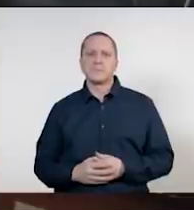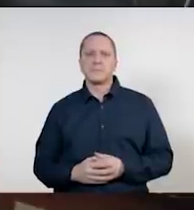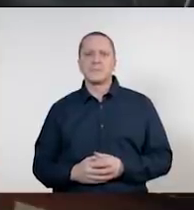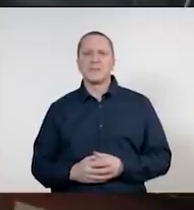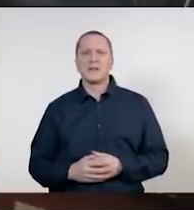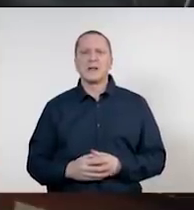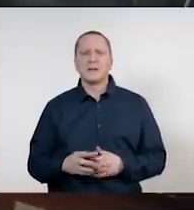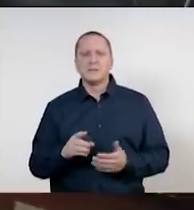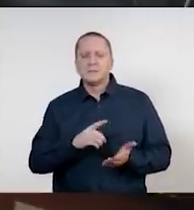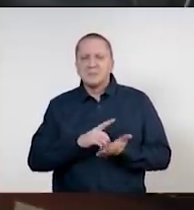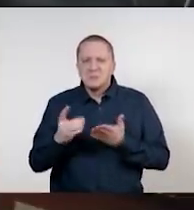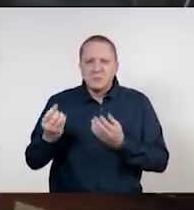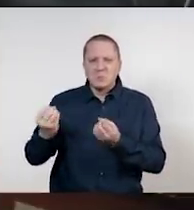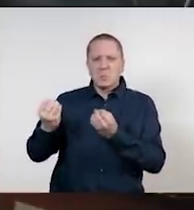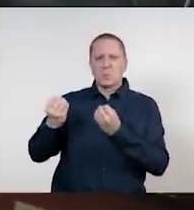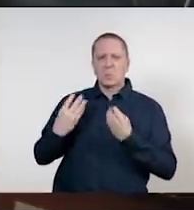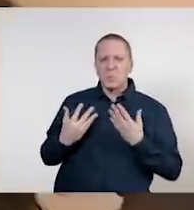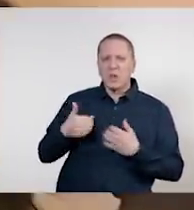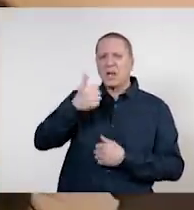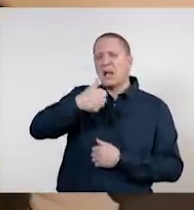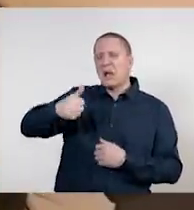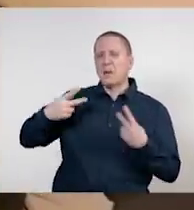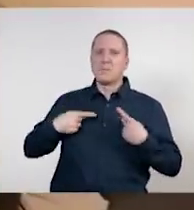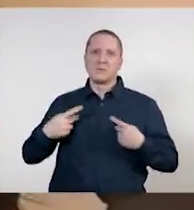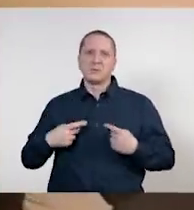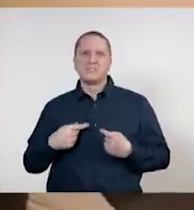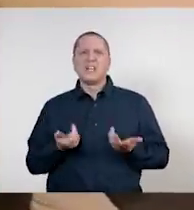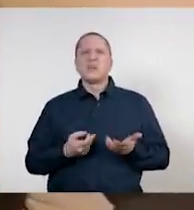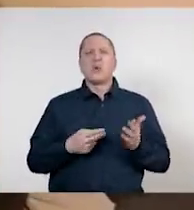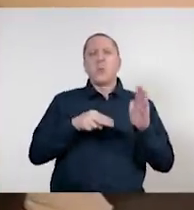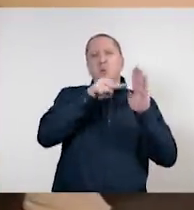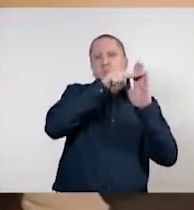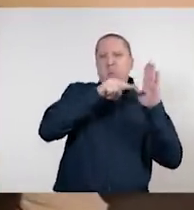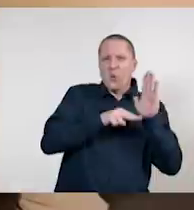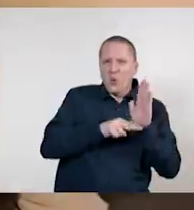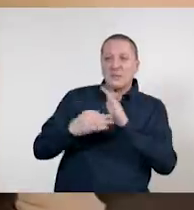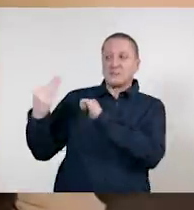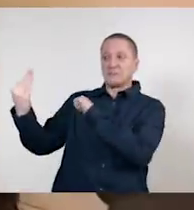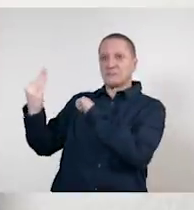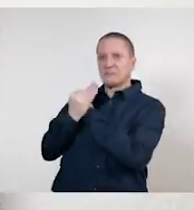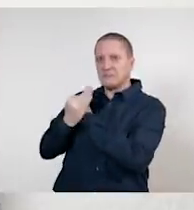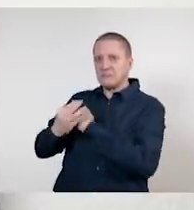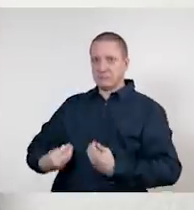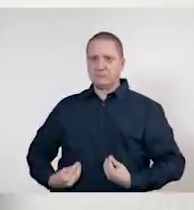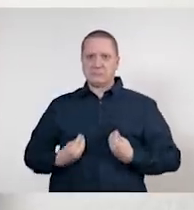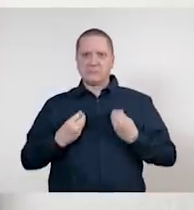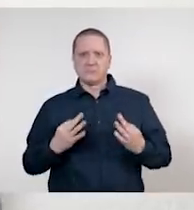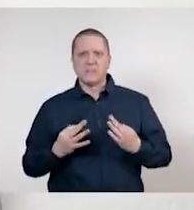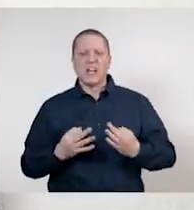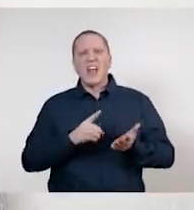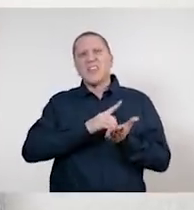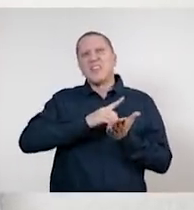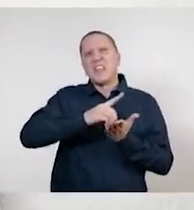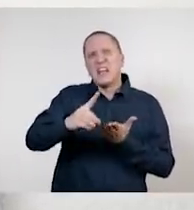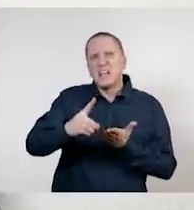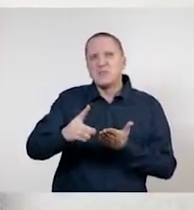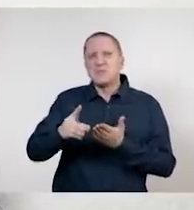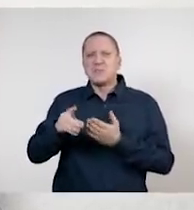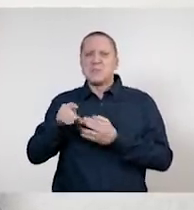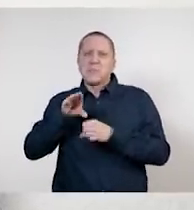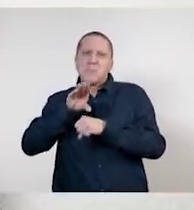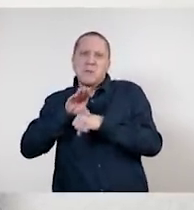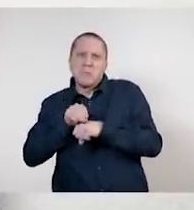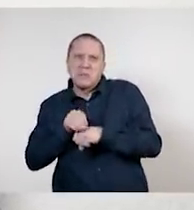Es lo que nos corresponde a cada persona. Son normas que nos protegen para vivir dignamente. Los derechos son que